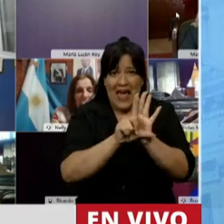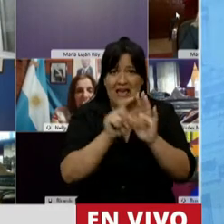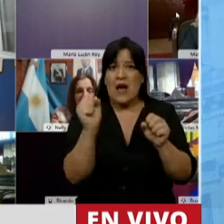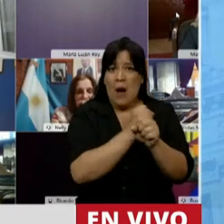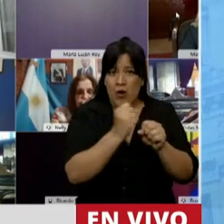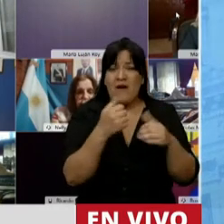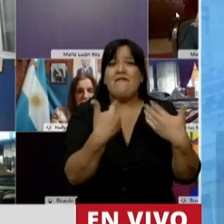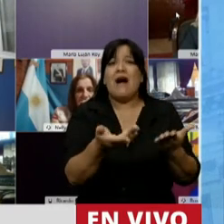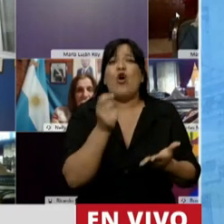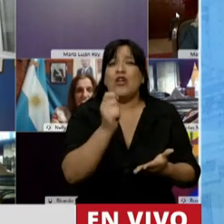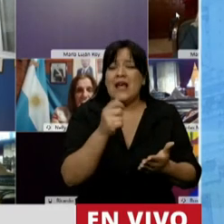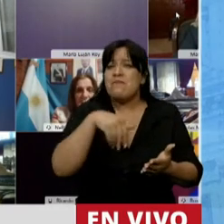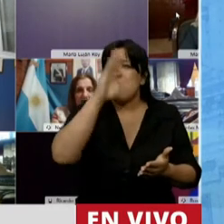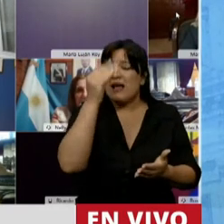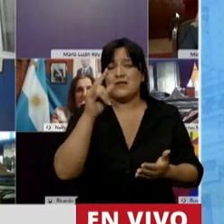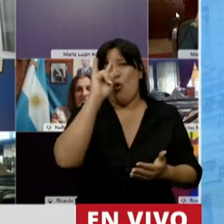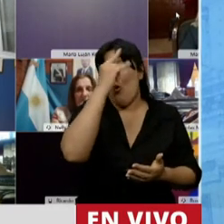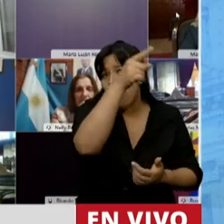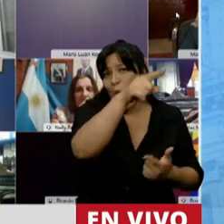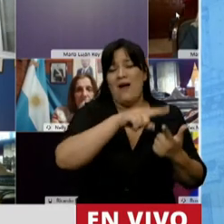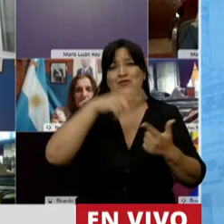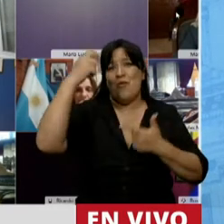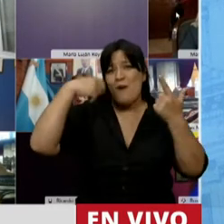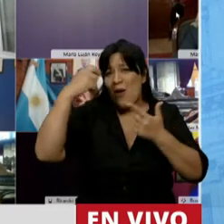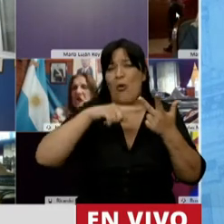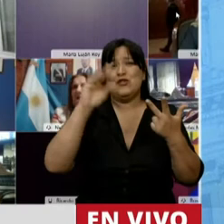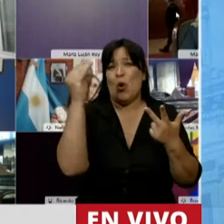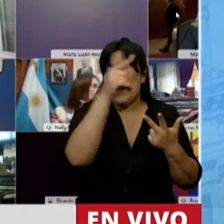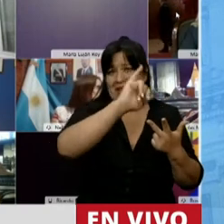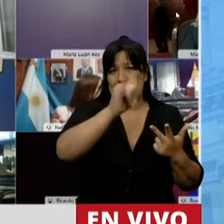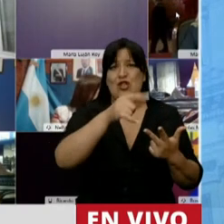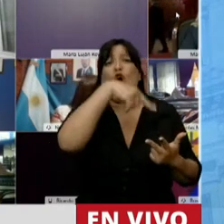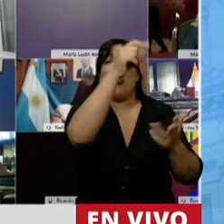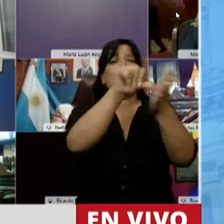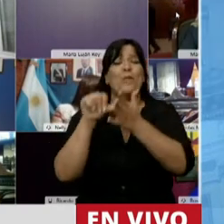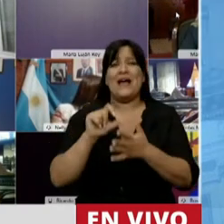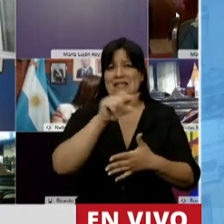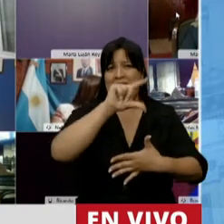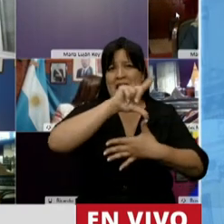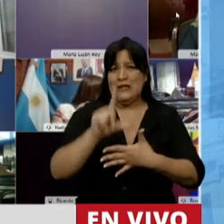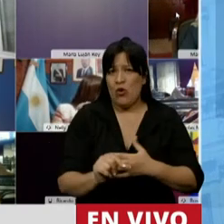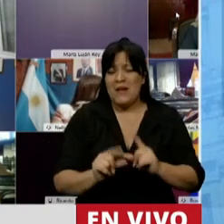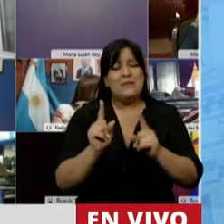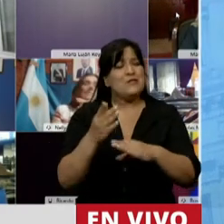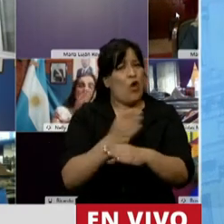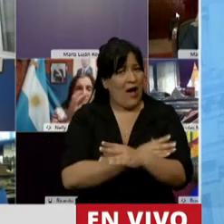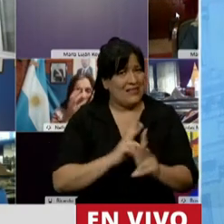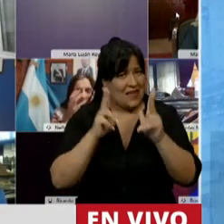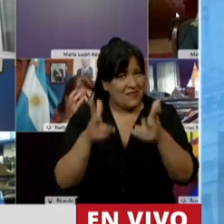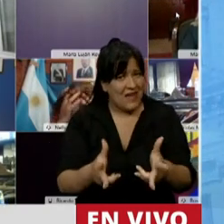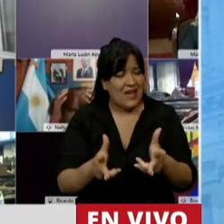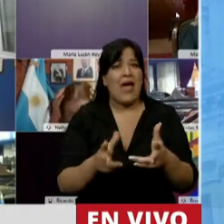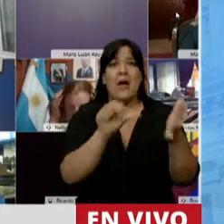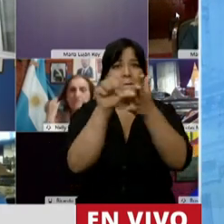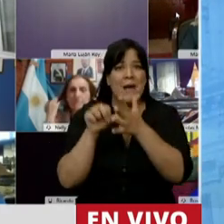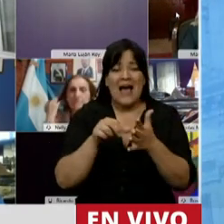presidente, son los uruguayos, son los paraguayos, los brasileros, son otros países latinoamericanos que, como dije anteriormente, tienen